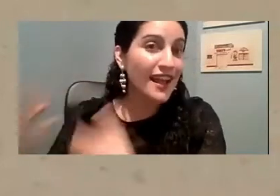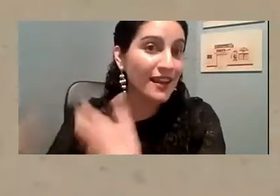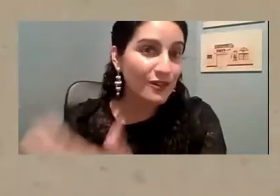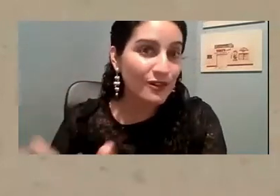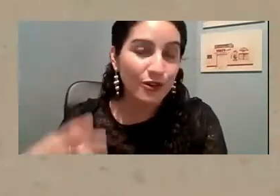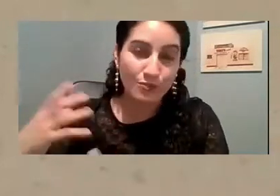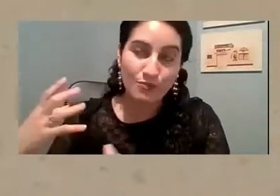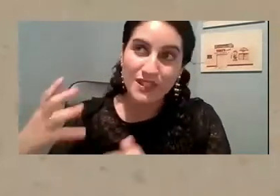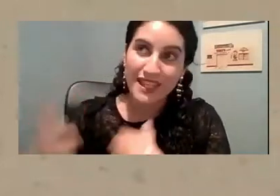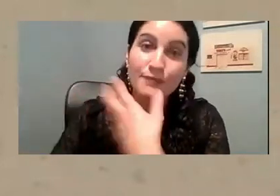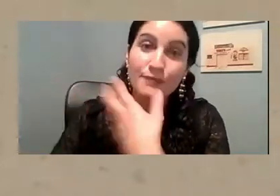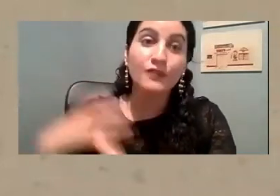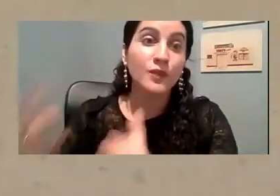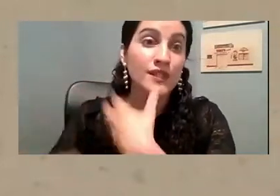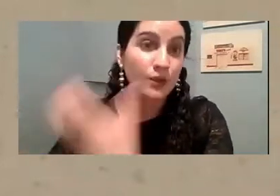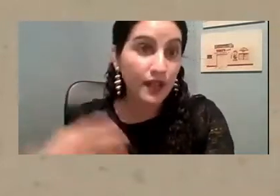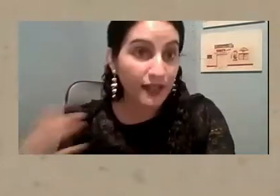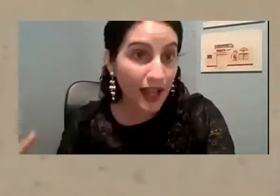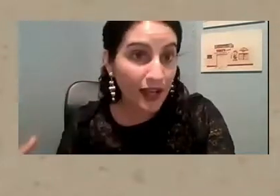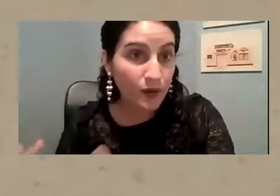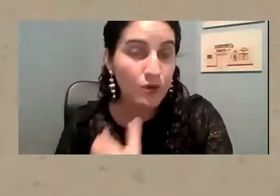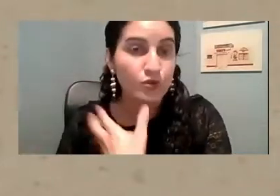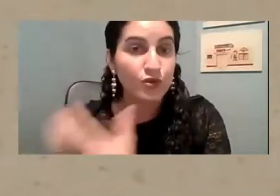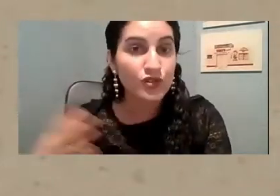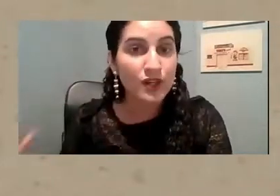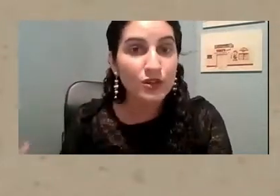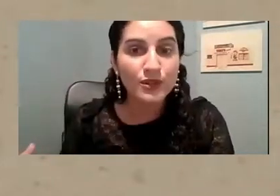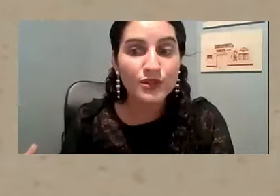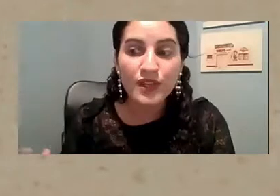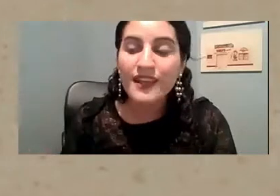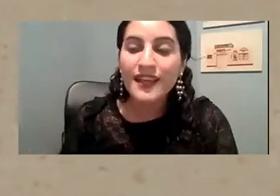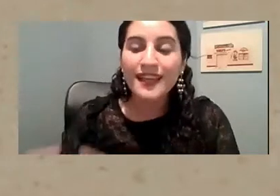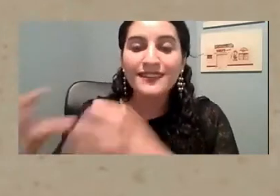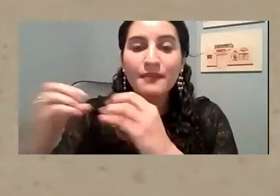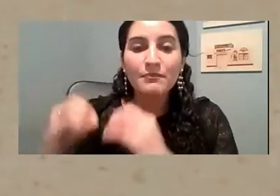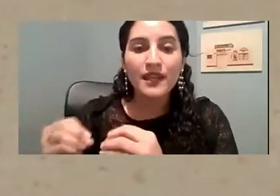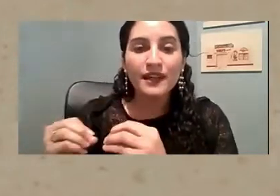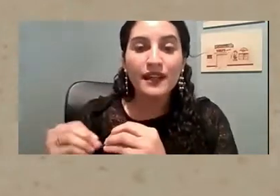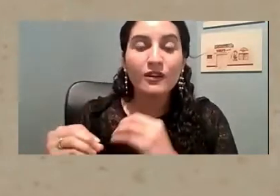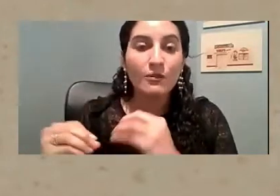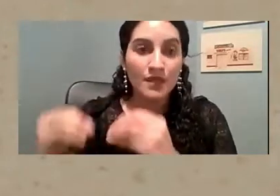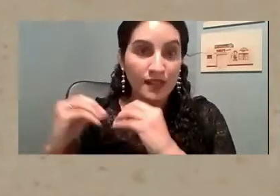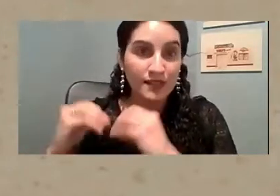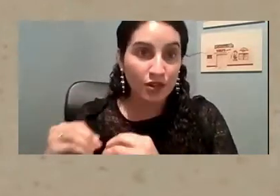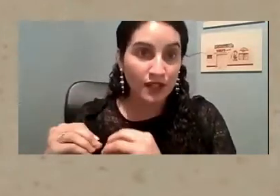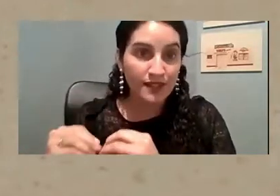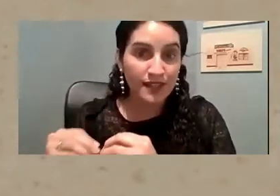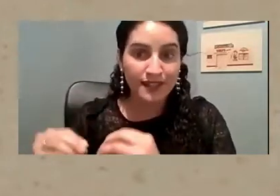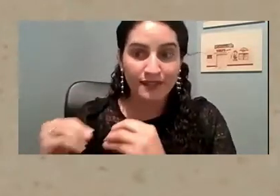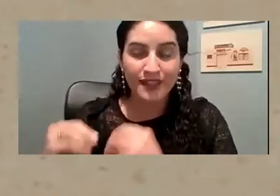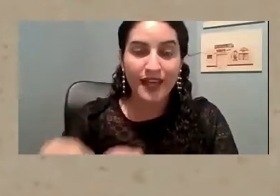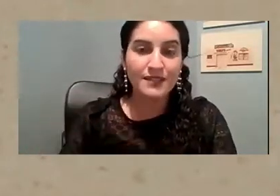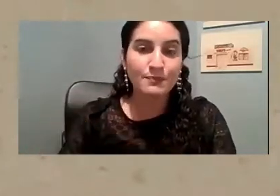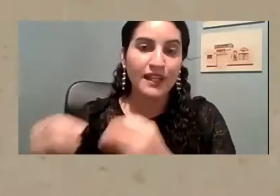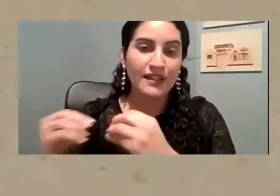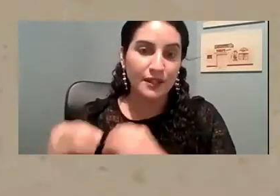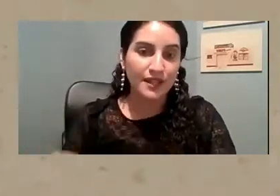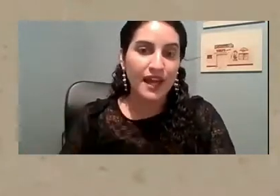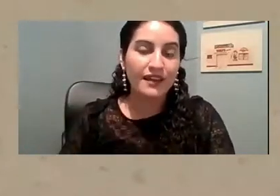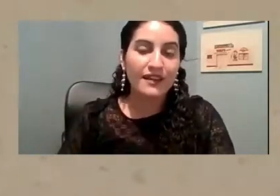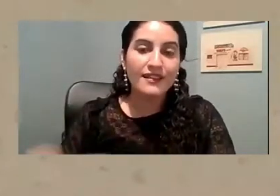este diálogo o seguir profundizando el diálogo con sus alumnos, y también recomendaciones de actividades